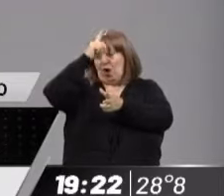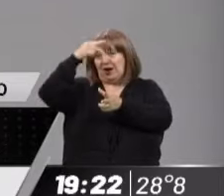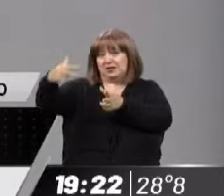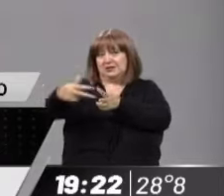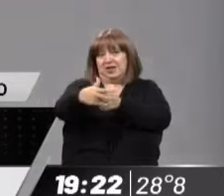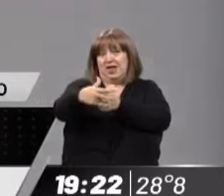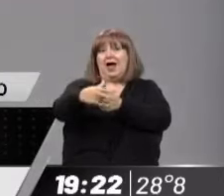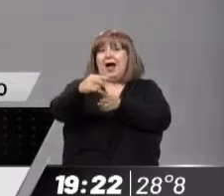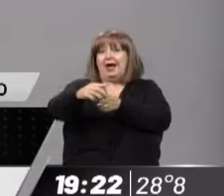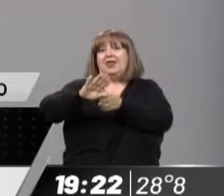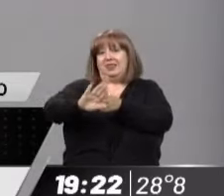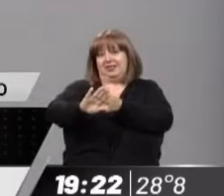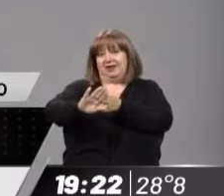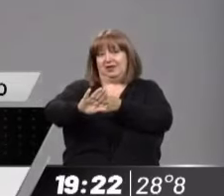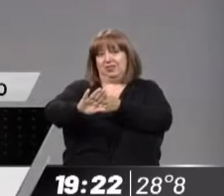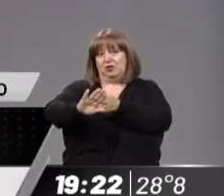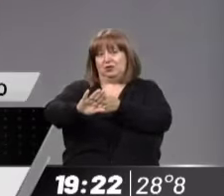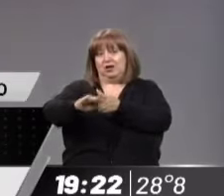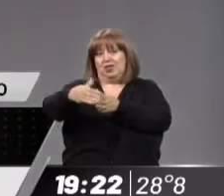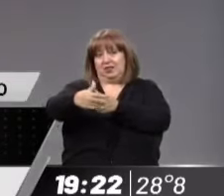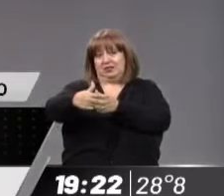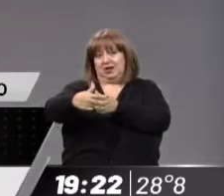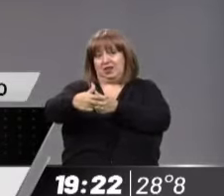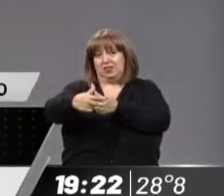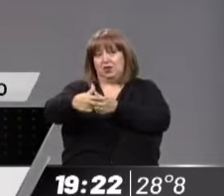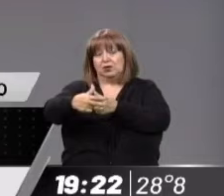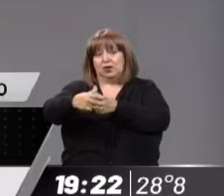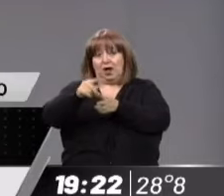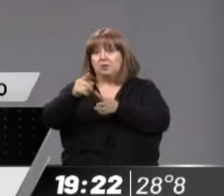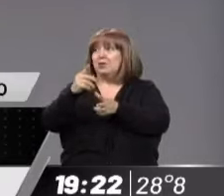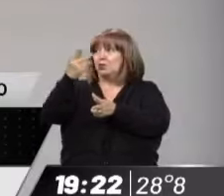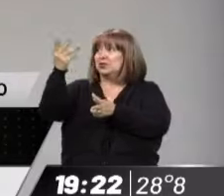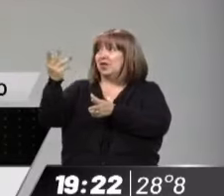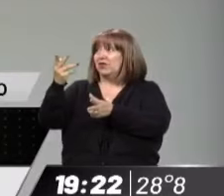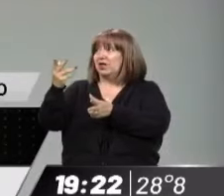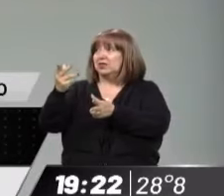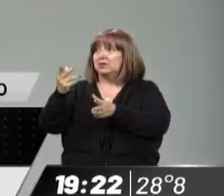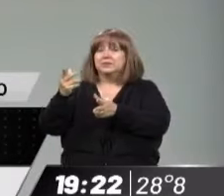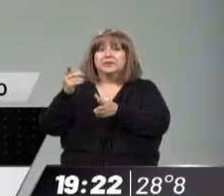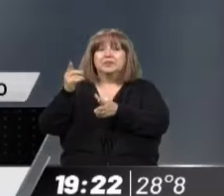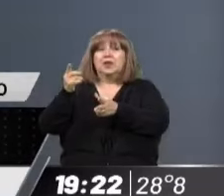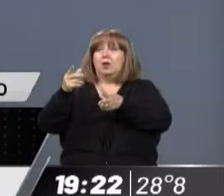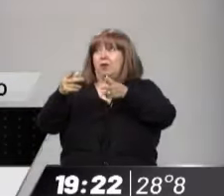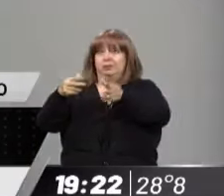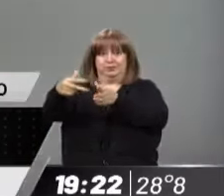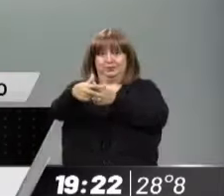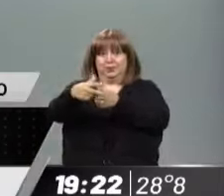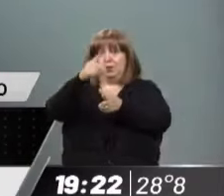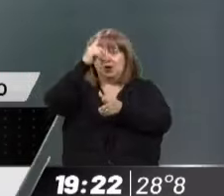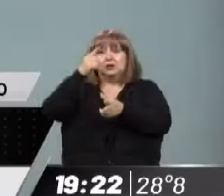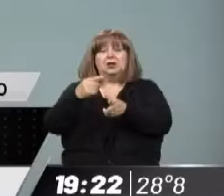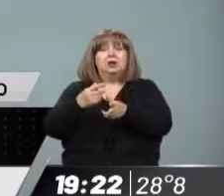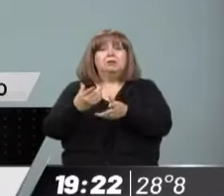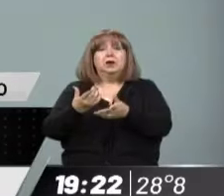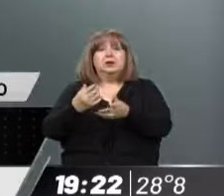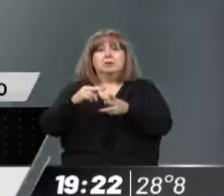cruza en la calle y es ahí cuando ya se detiene el auto, ¿no es cierto? Esto como se dio, podría haber